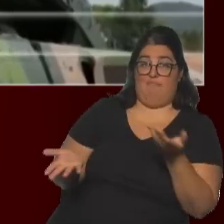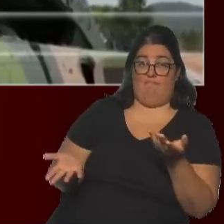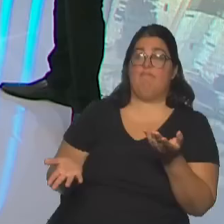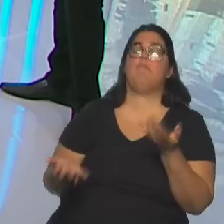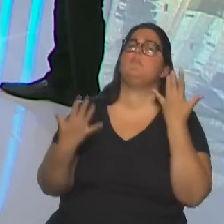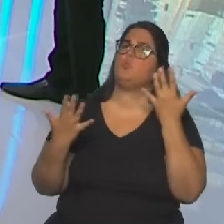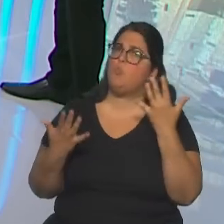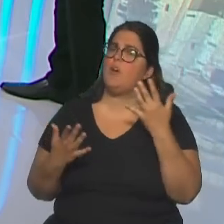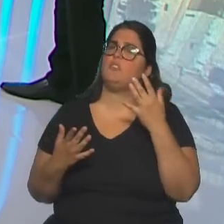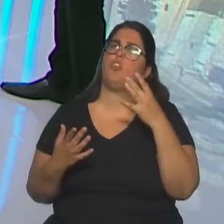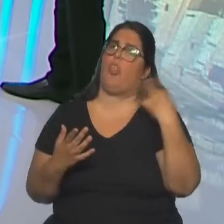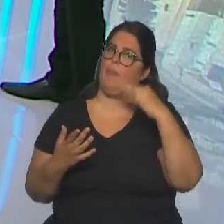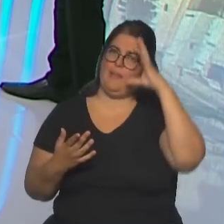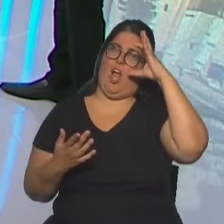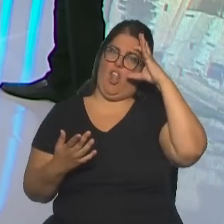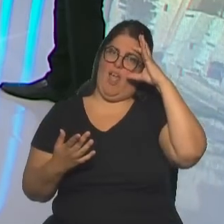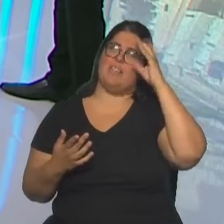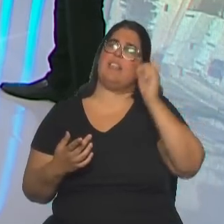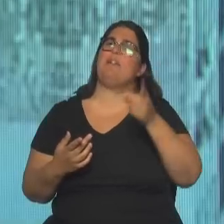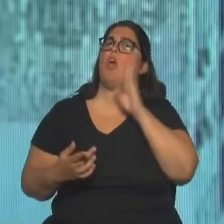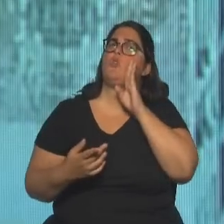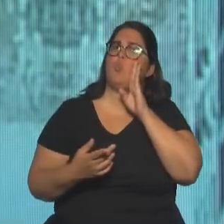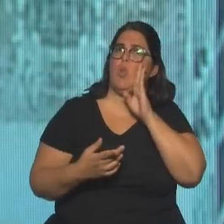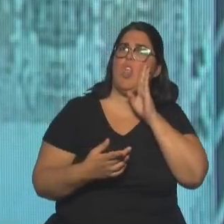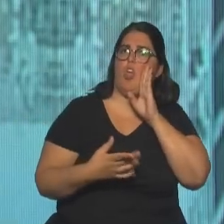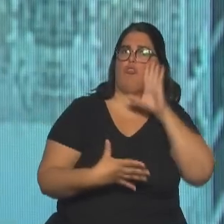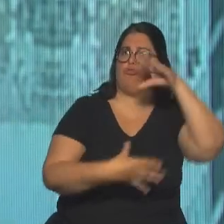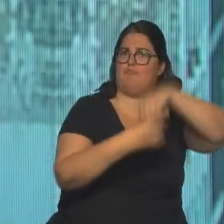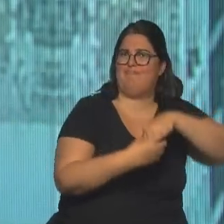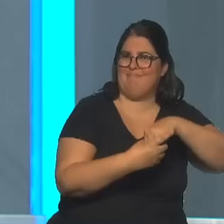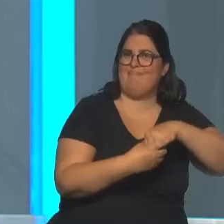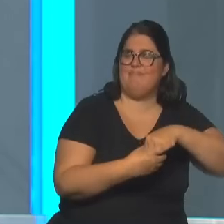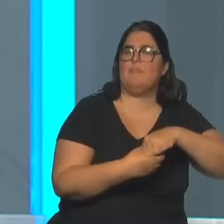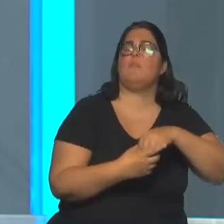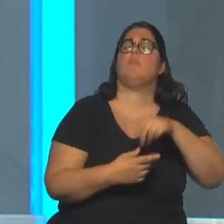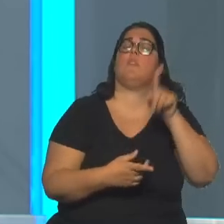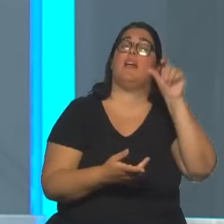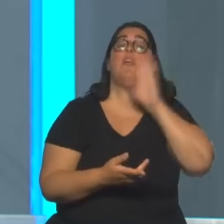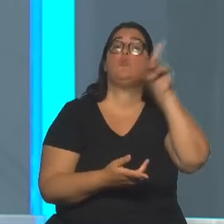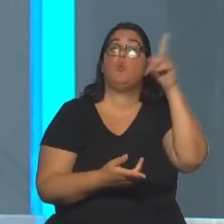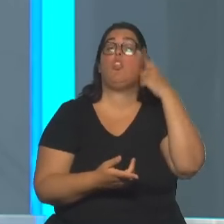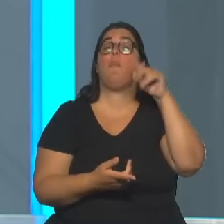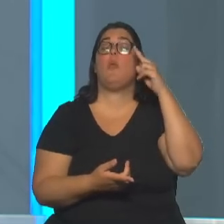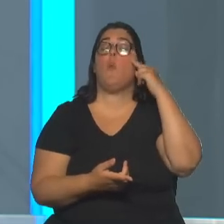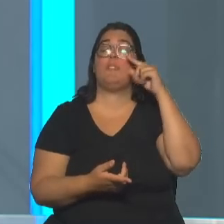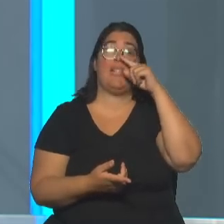tenemos que olvidar la presencia de Estados Unidos, país que desde